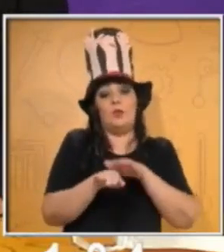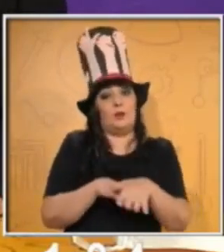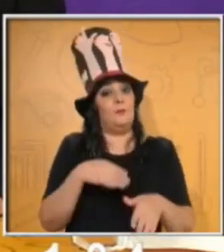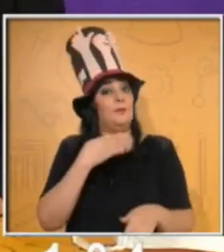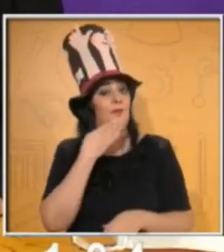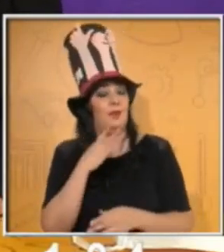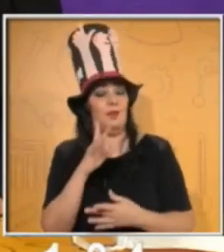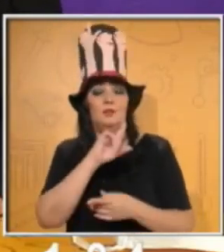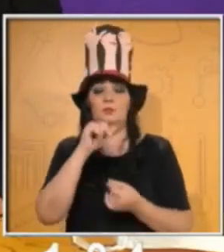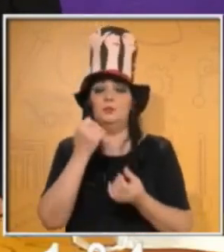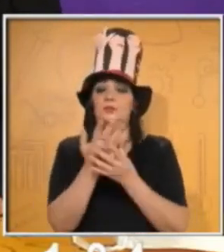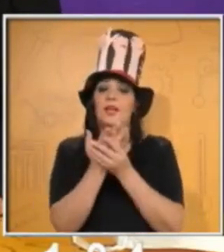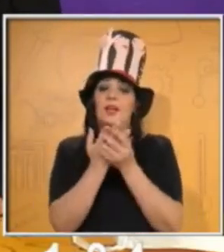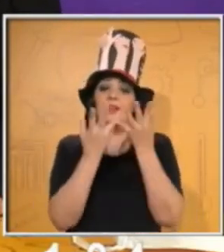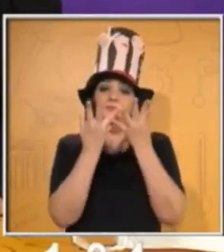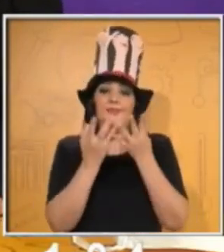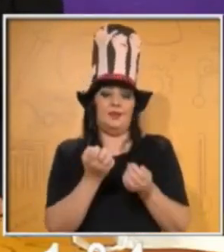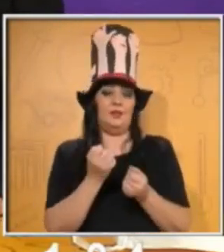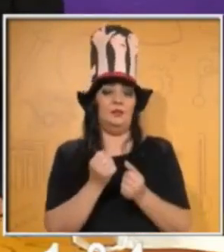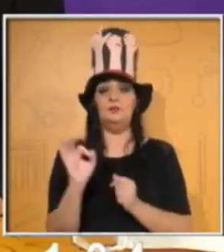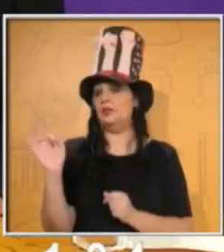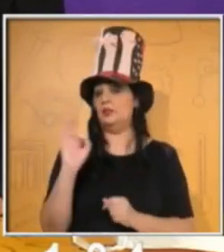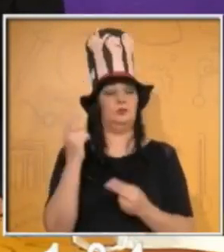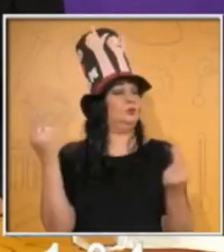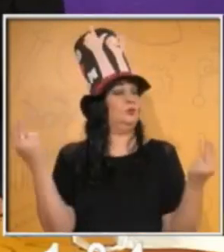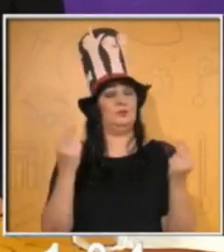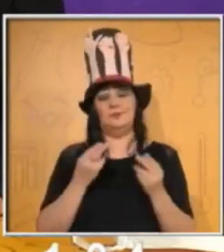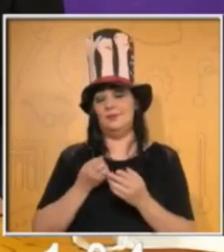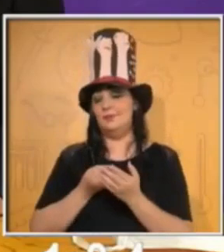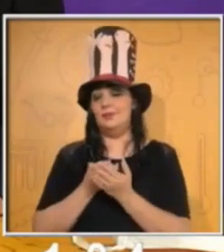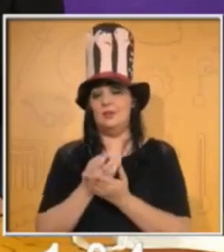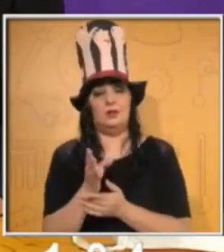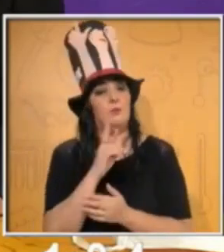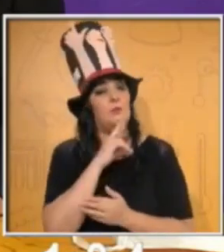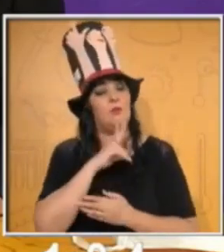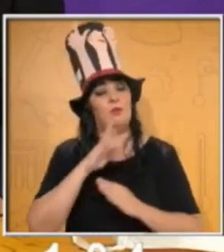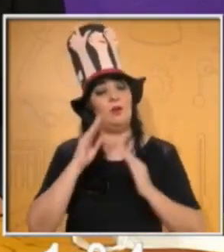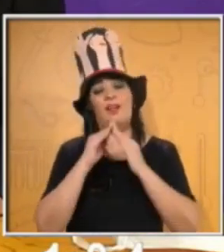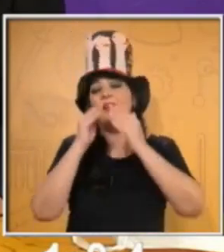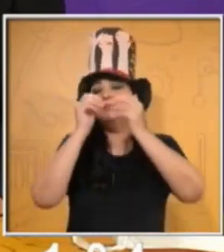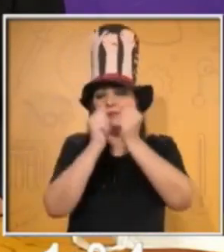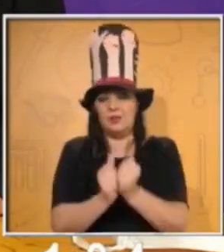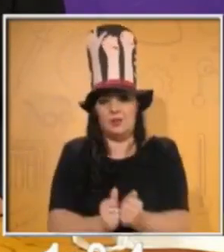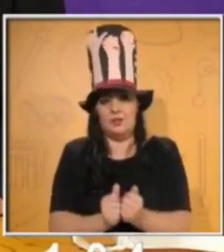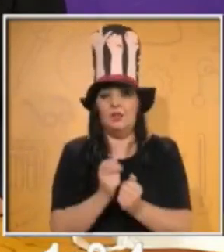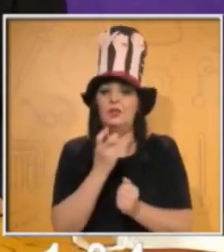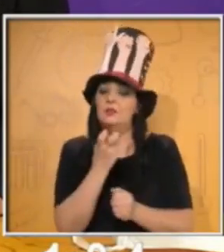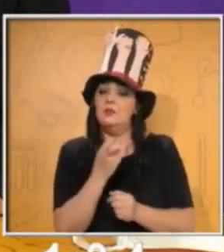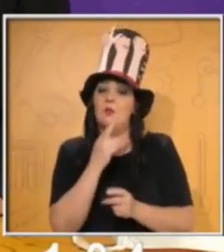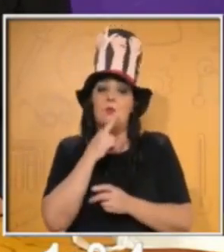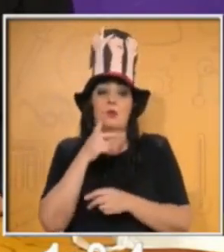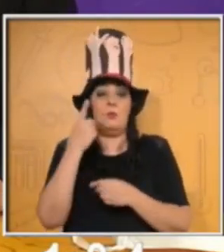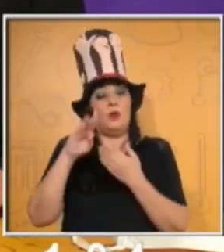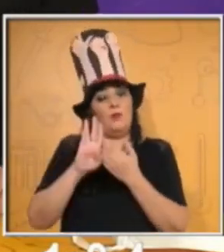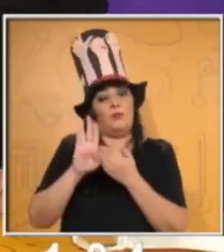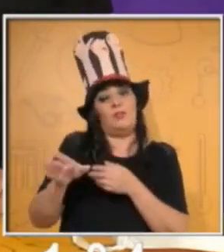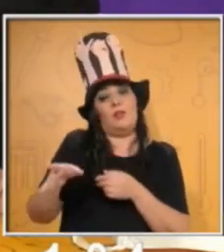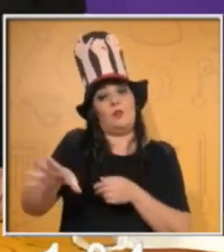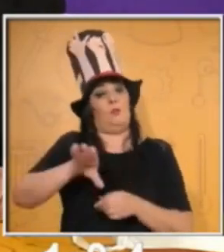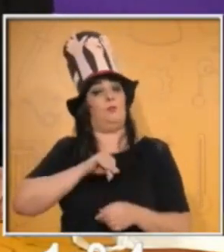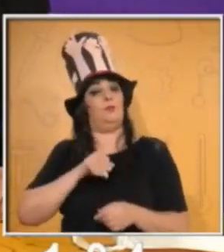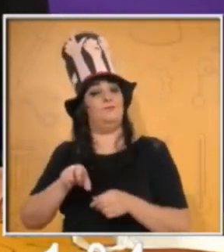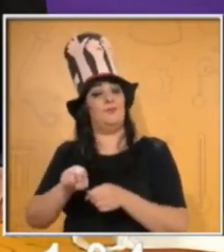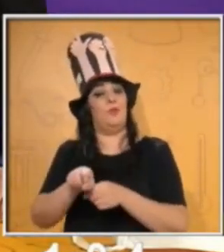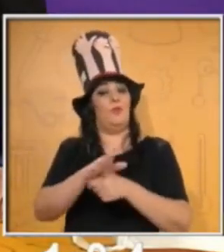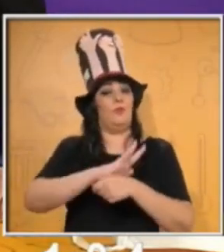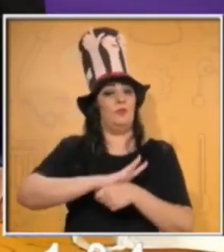necesario salir de tu casa, quédate en casa. Esa es la mejor manera de enfrentar al COVID. Y bueno, es momento de pasar a